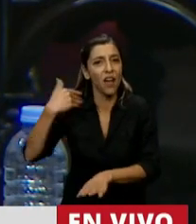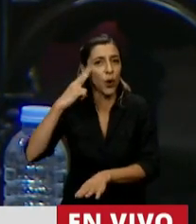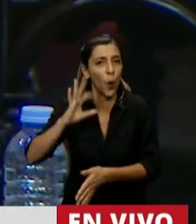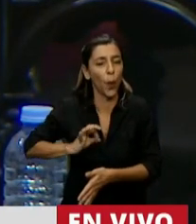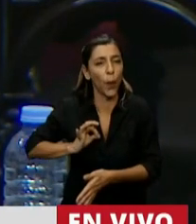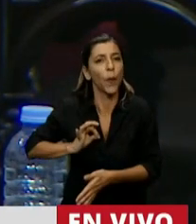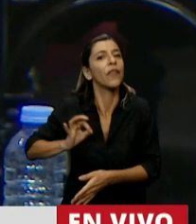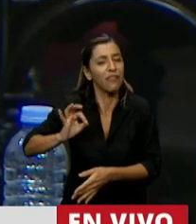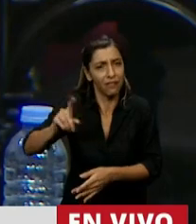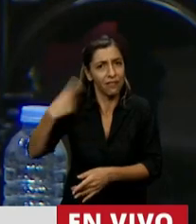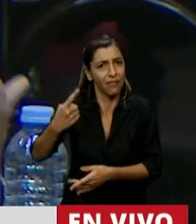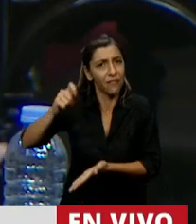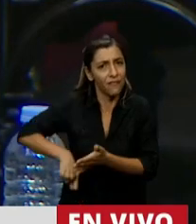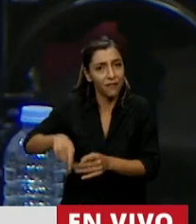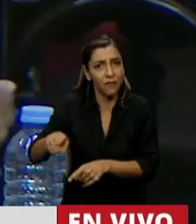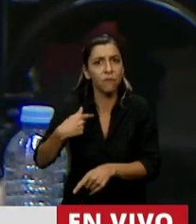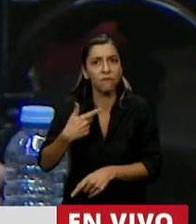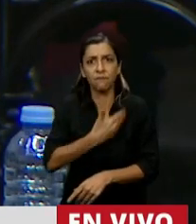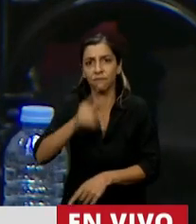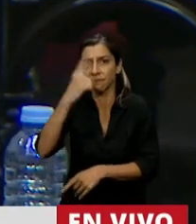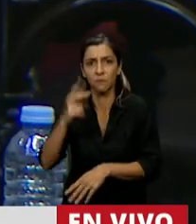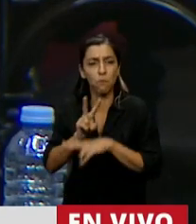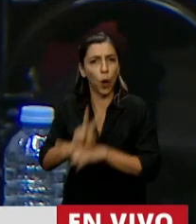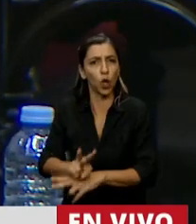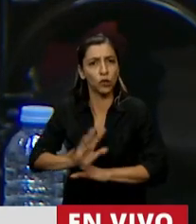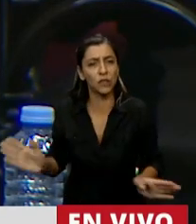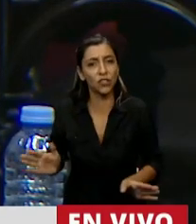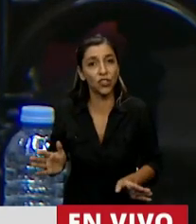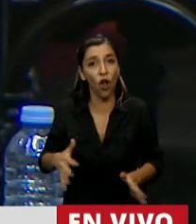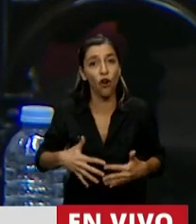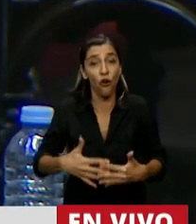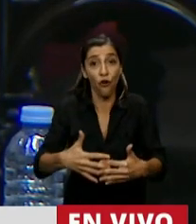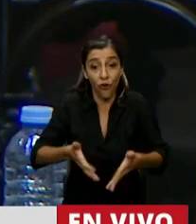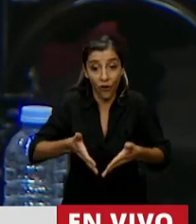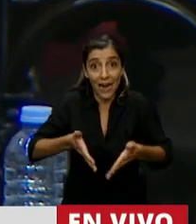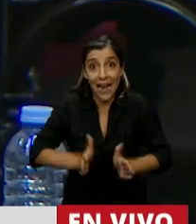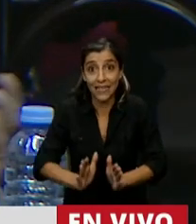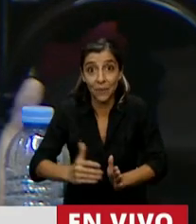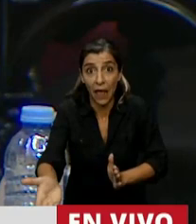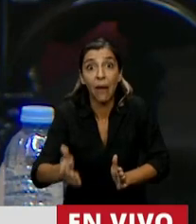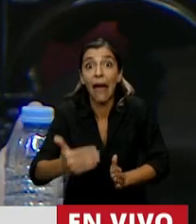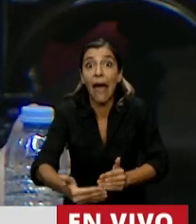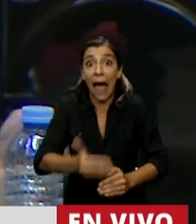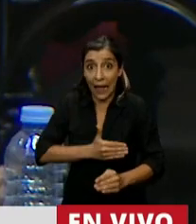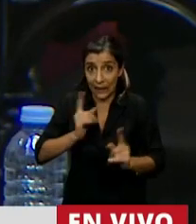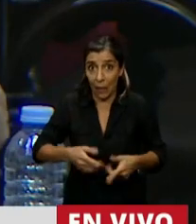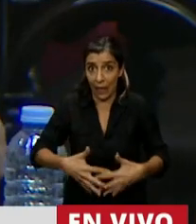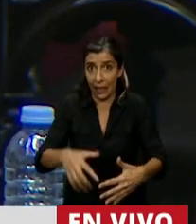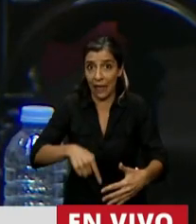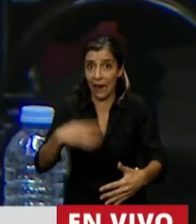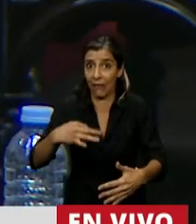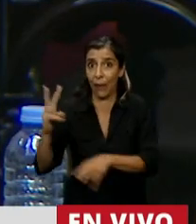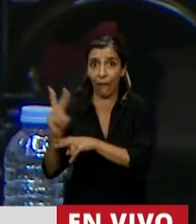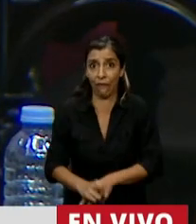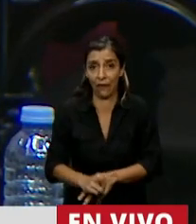tienen acción que le tiene que dar el estado antes y después de su nacimiento el artículo 19